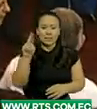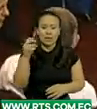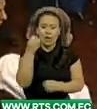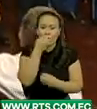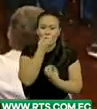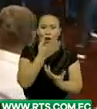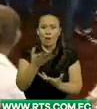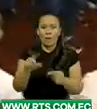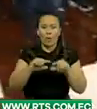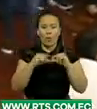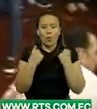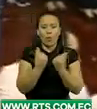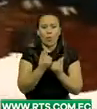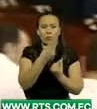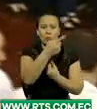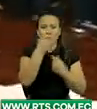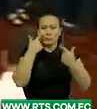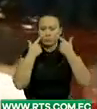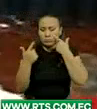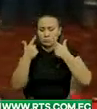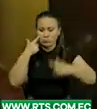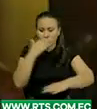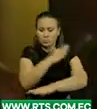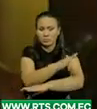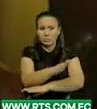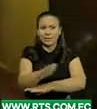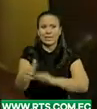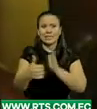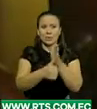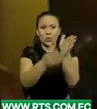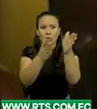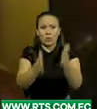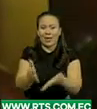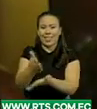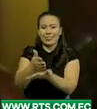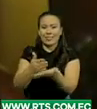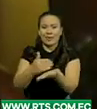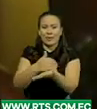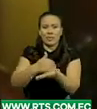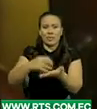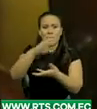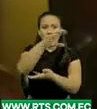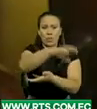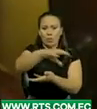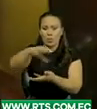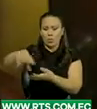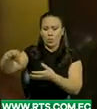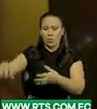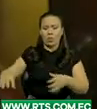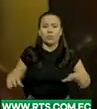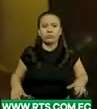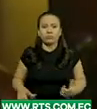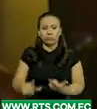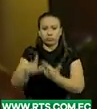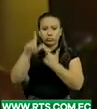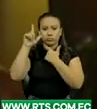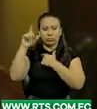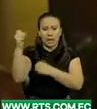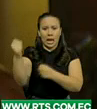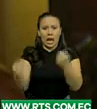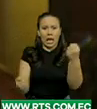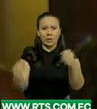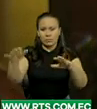la creación de un cuerpo de vigilancia ciudadana. Dividimos a la ciudad por zona, en cada zona ponemos un